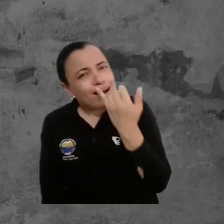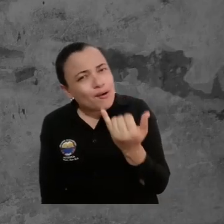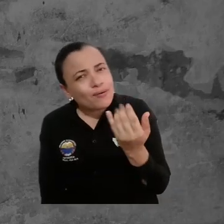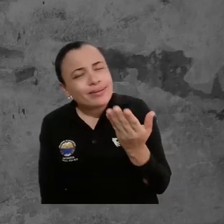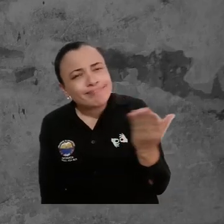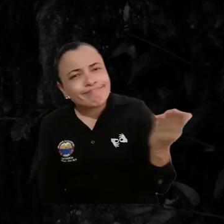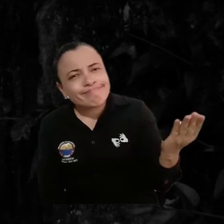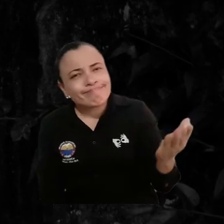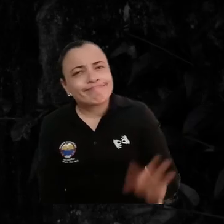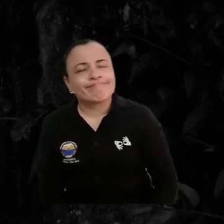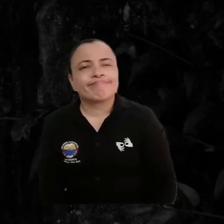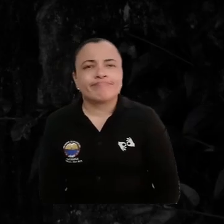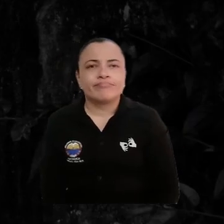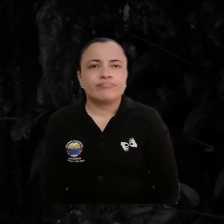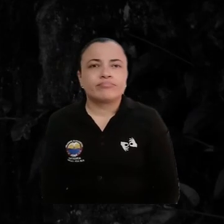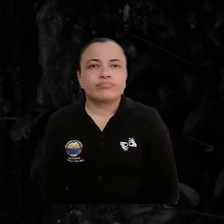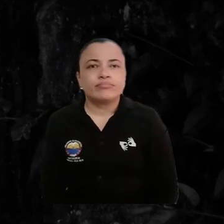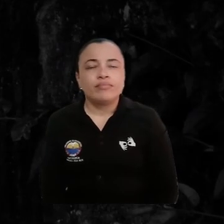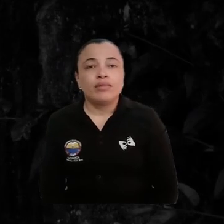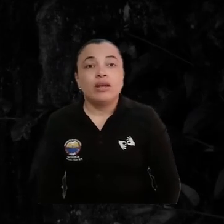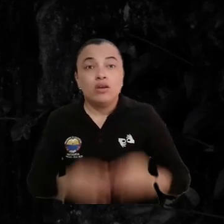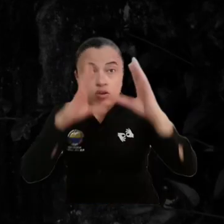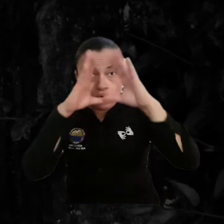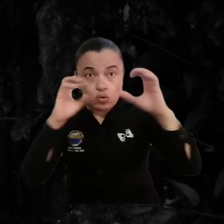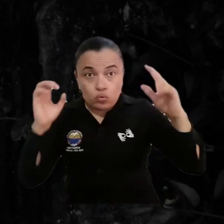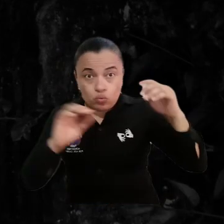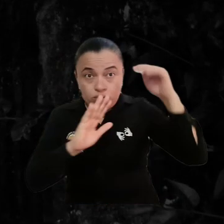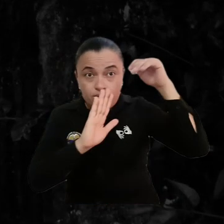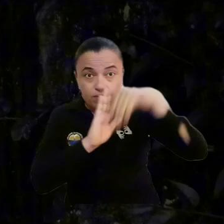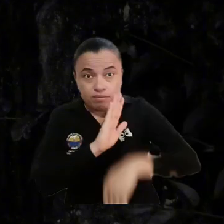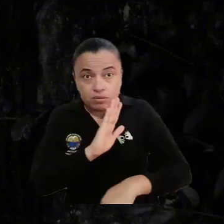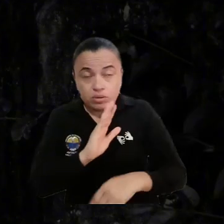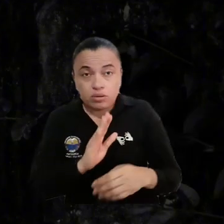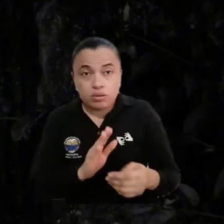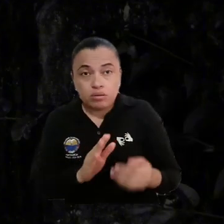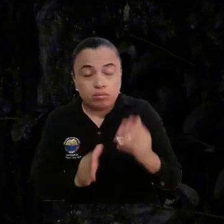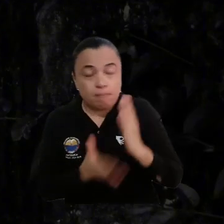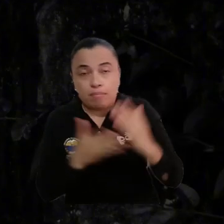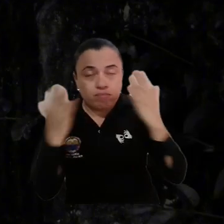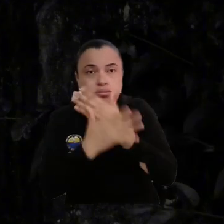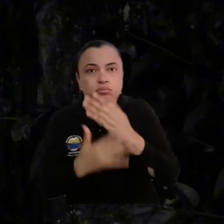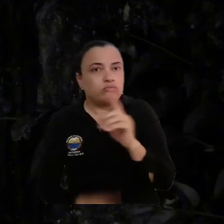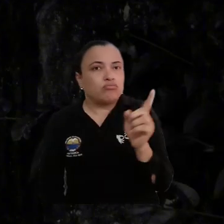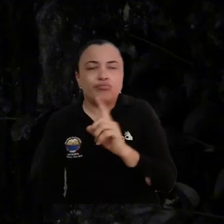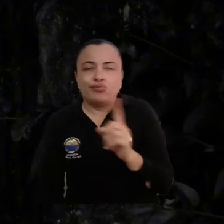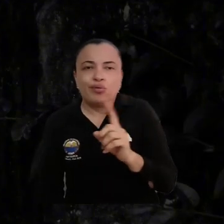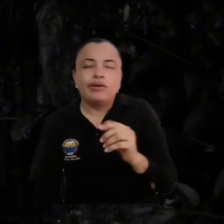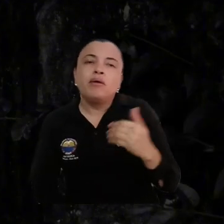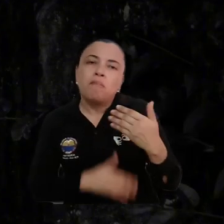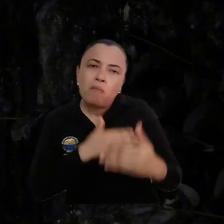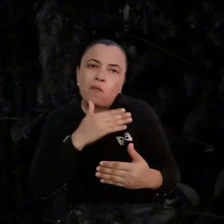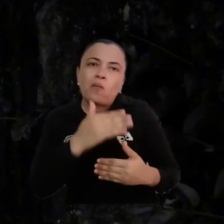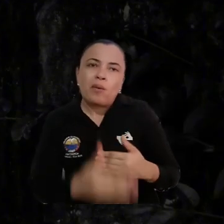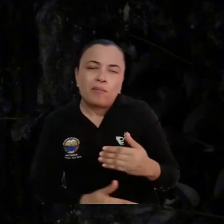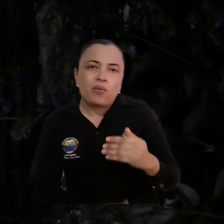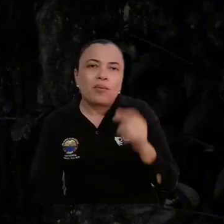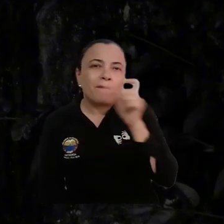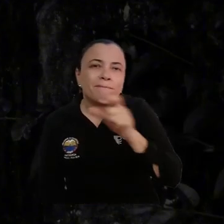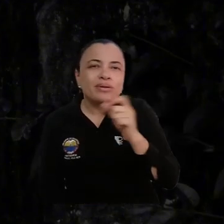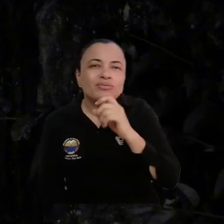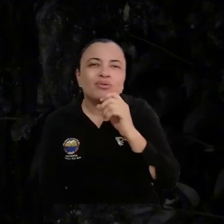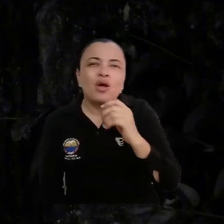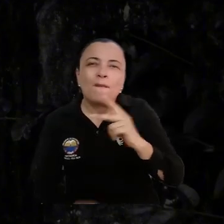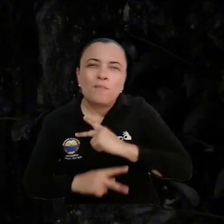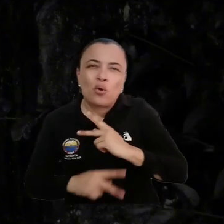está esto. Las Nubes no cayó abruptamente. Entró en decadencia cuando sus propietarios envejecieron. Las sociedades